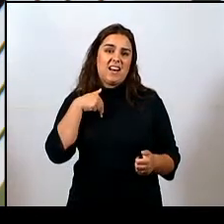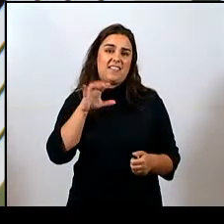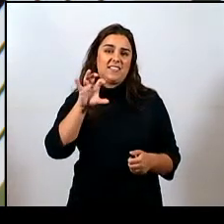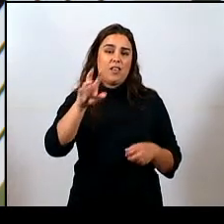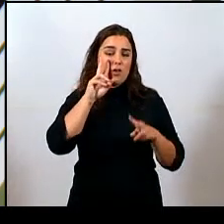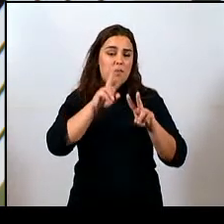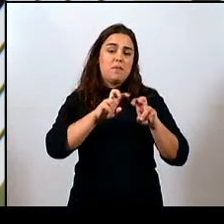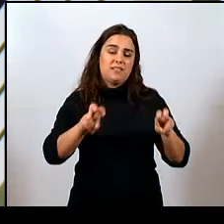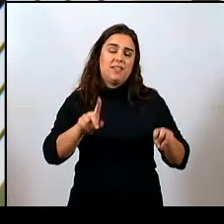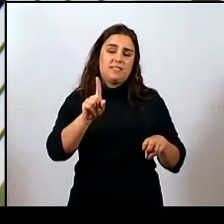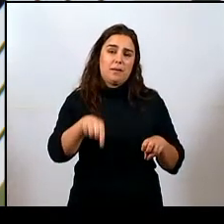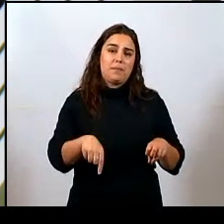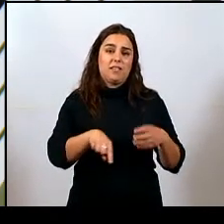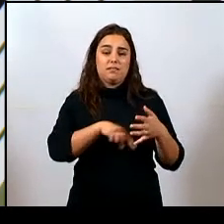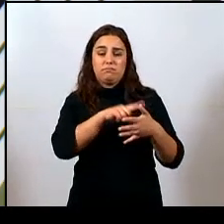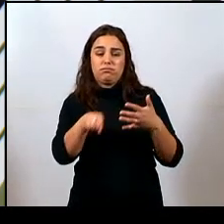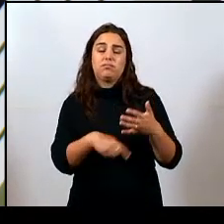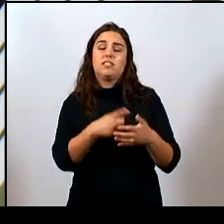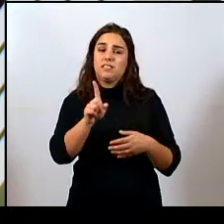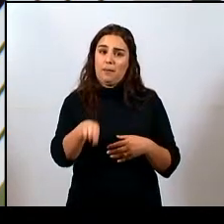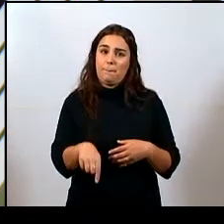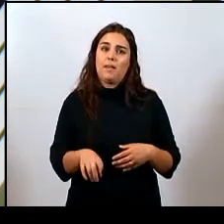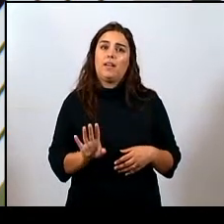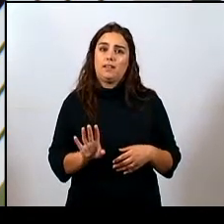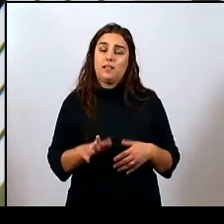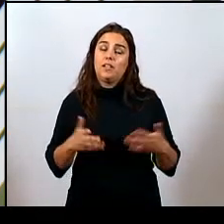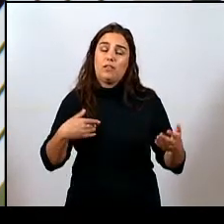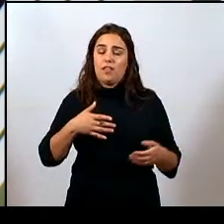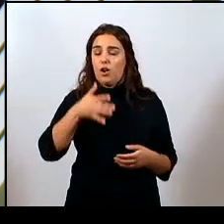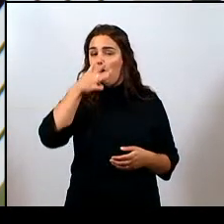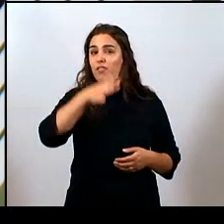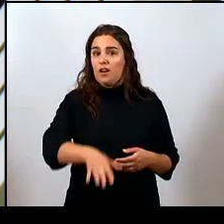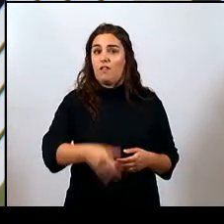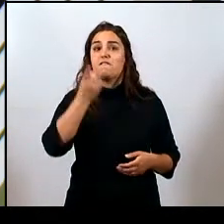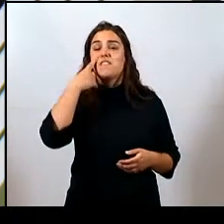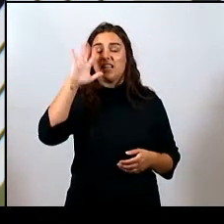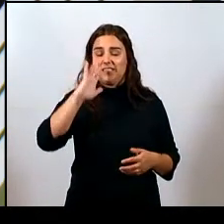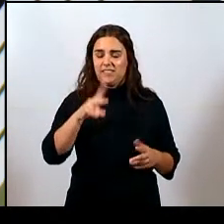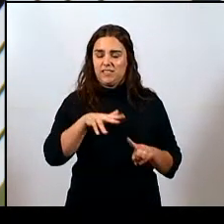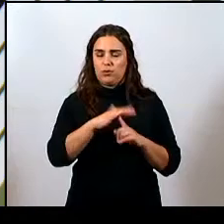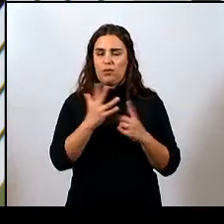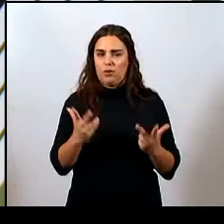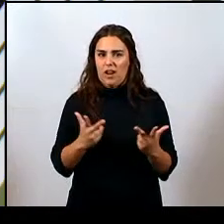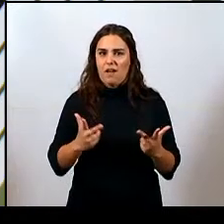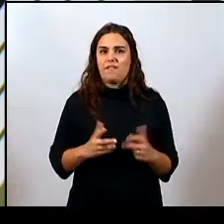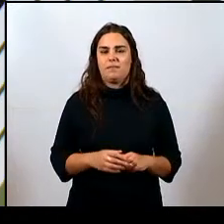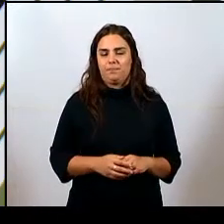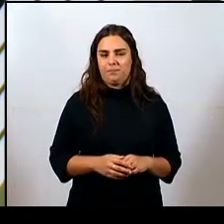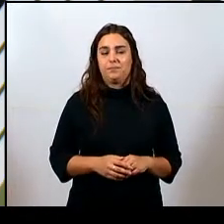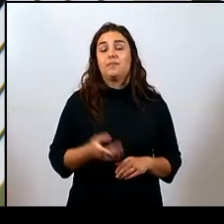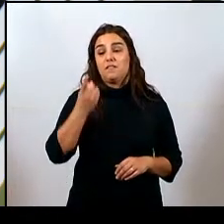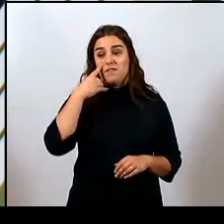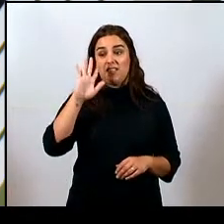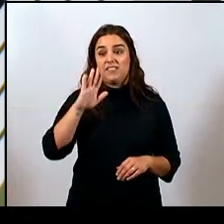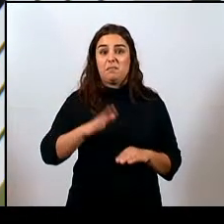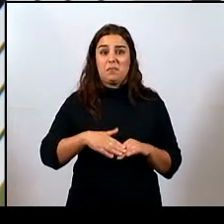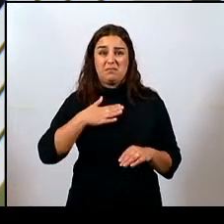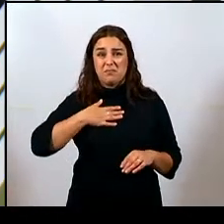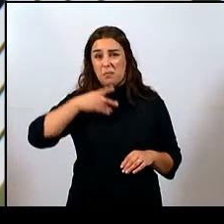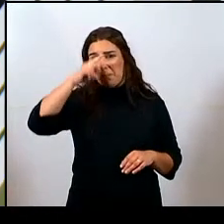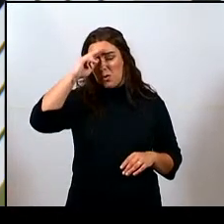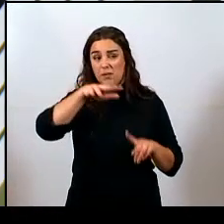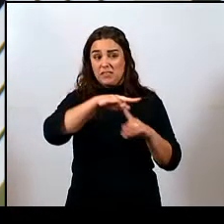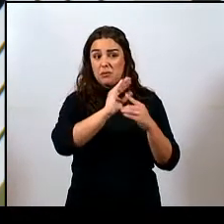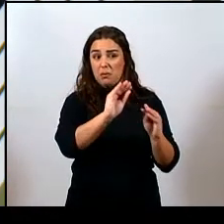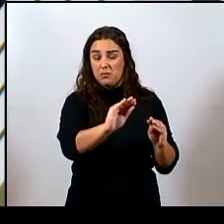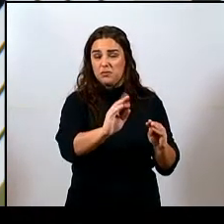investigado, y unos cuantos con él, incluso se ha condenado. Fíjense la gravedad de la situación. Fíjense como para que a mí me preocupe su situación.